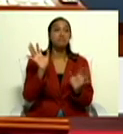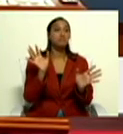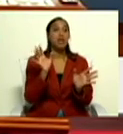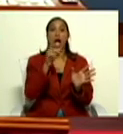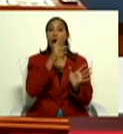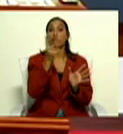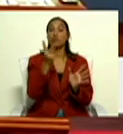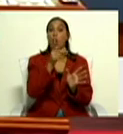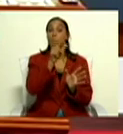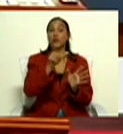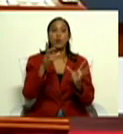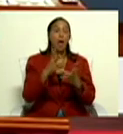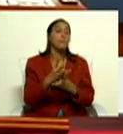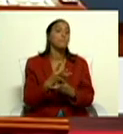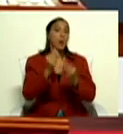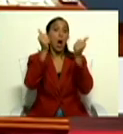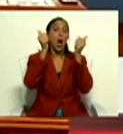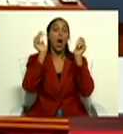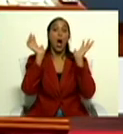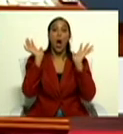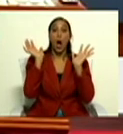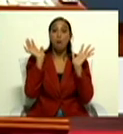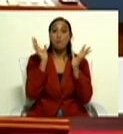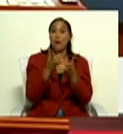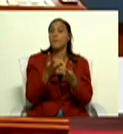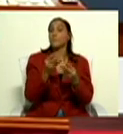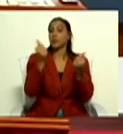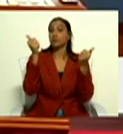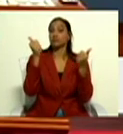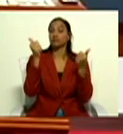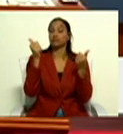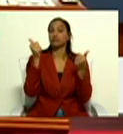Sutano y Mengano, víctimas de desaparición forzada.